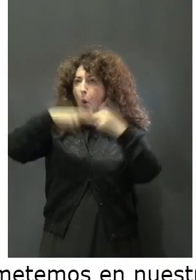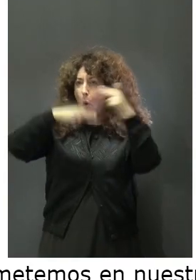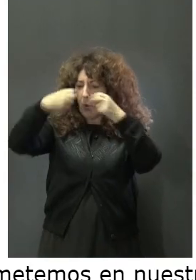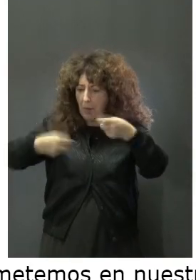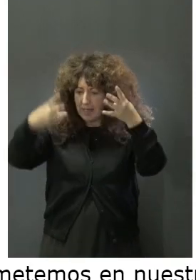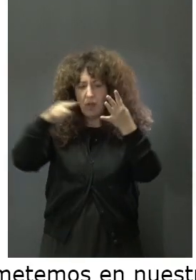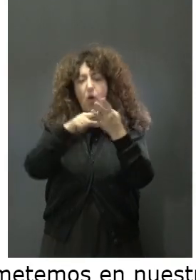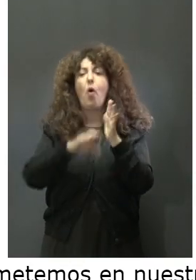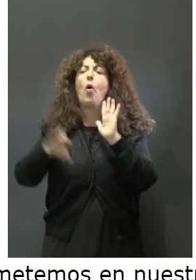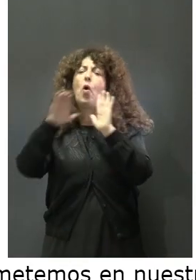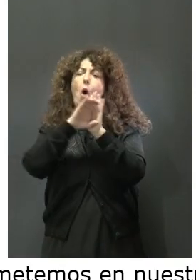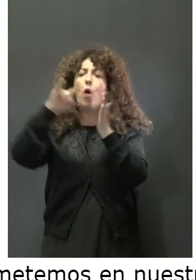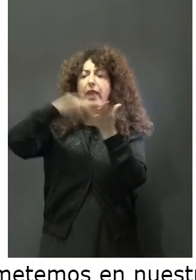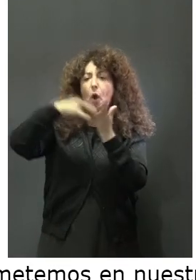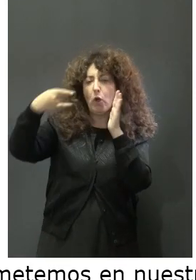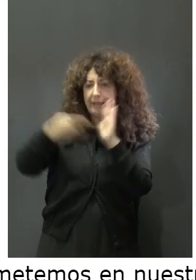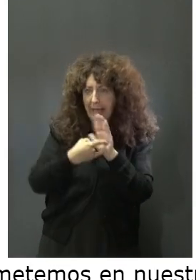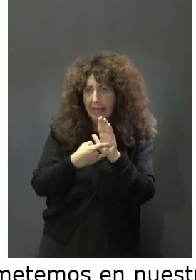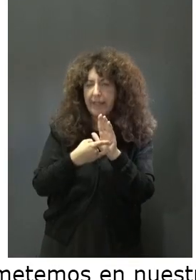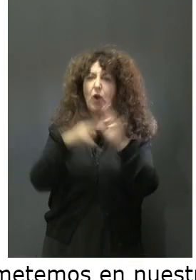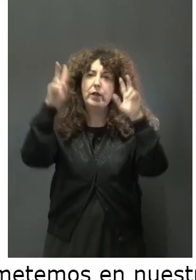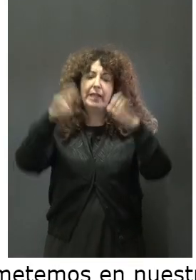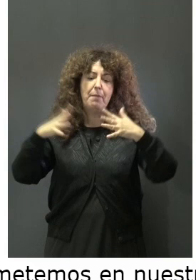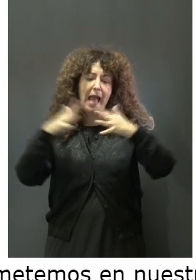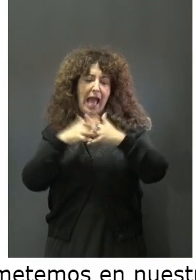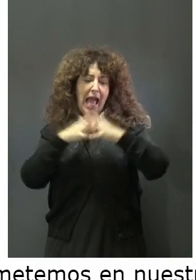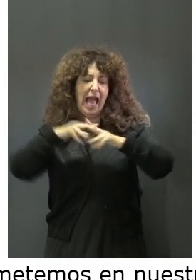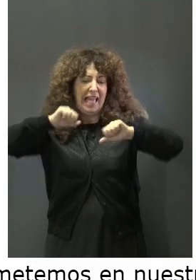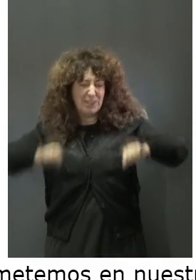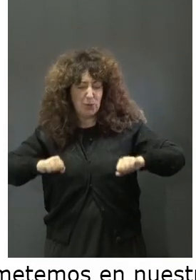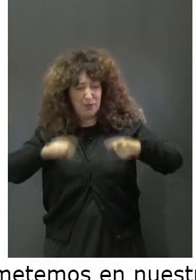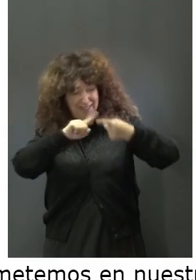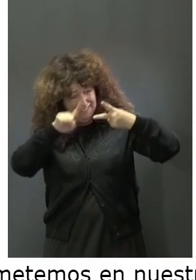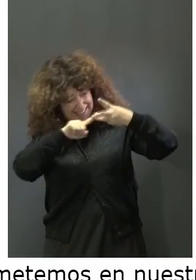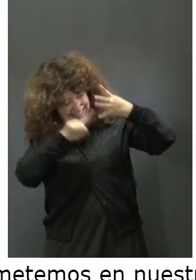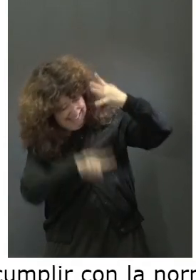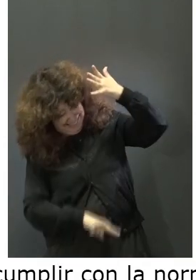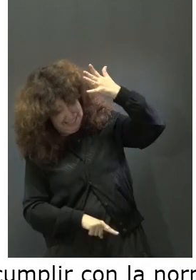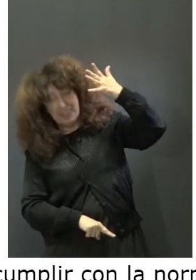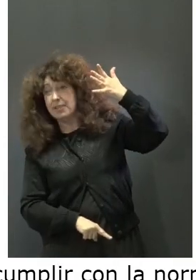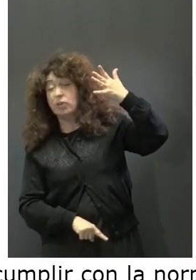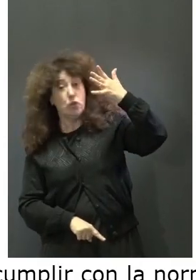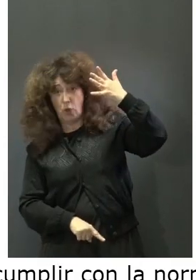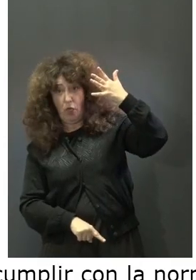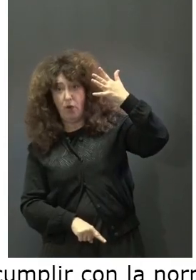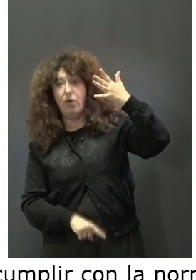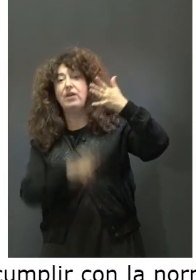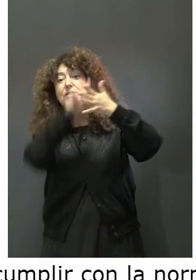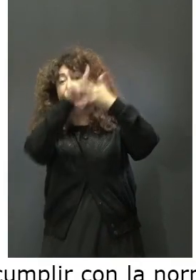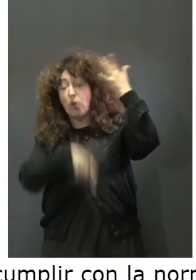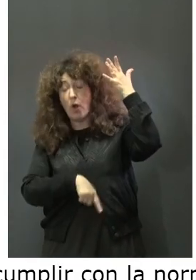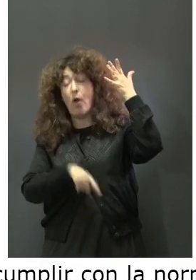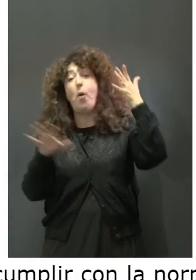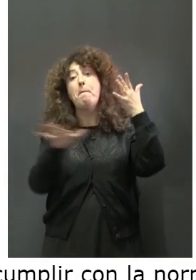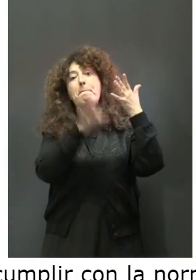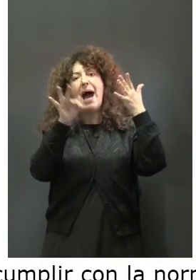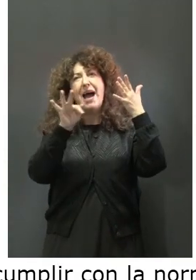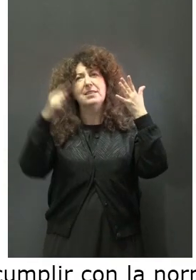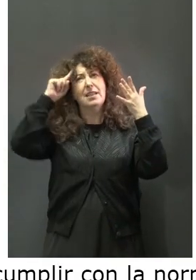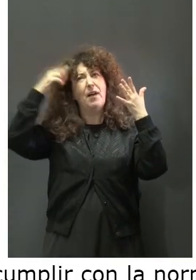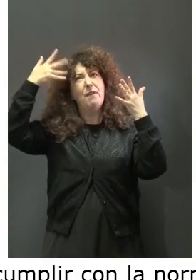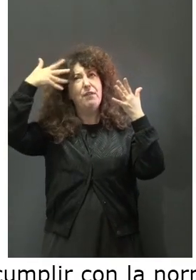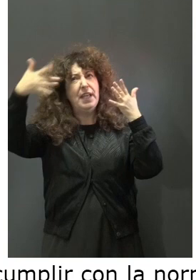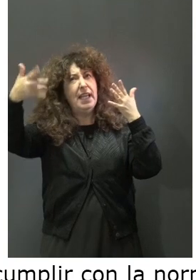exija el código técnico en cuanto a estructura, bla, bla, bla, bla, bla, bla, todos los SUAS que hay, ¿no? Pues empiezas a añadir fichas de